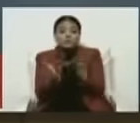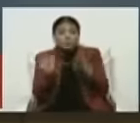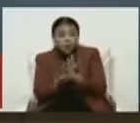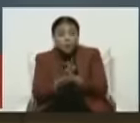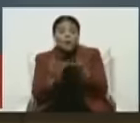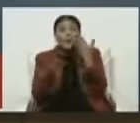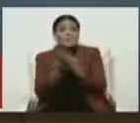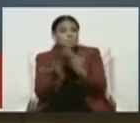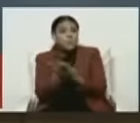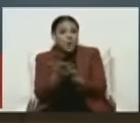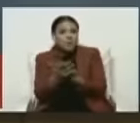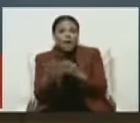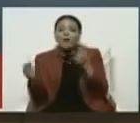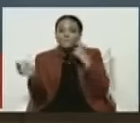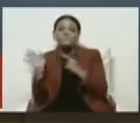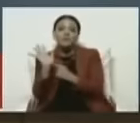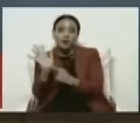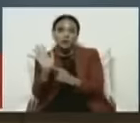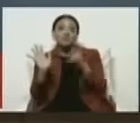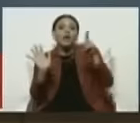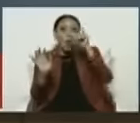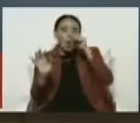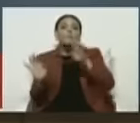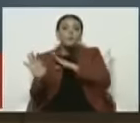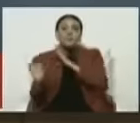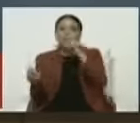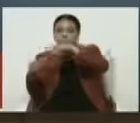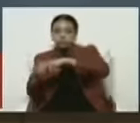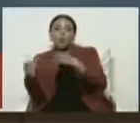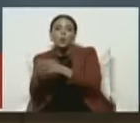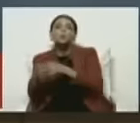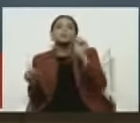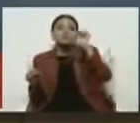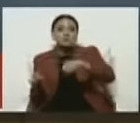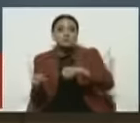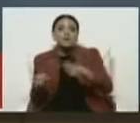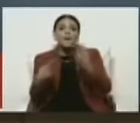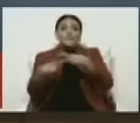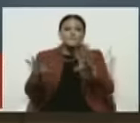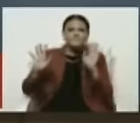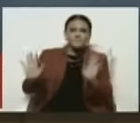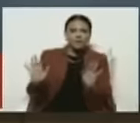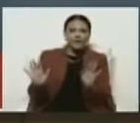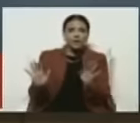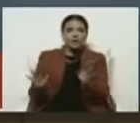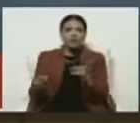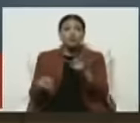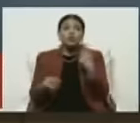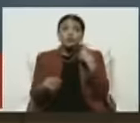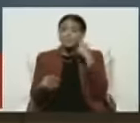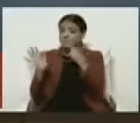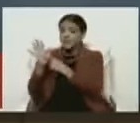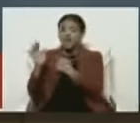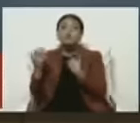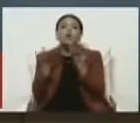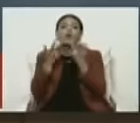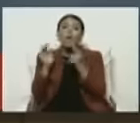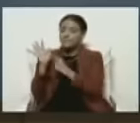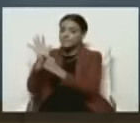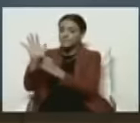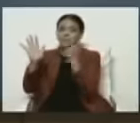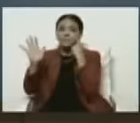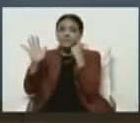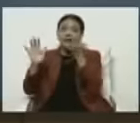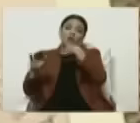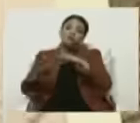quiero mostrar, y en pantalla la podrán ver, la solicitud de extradición que en su momento